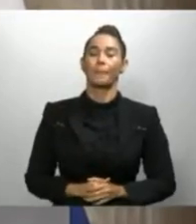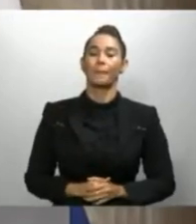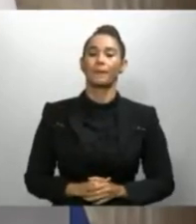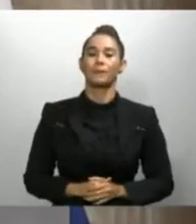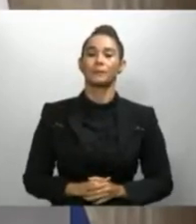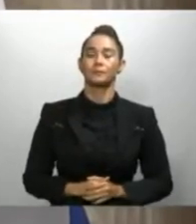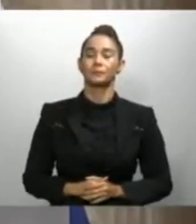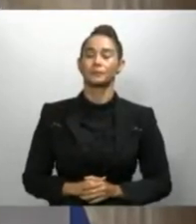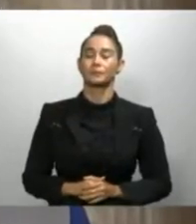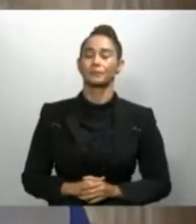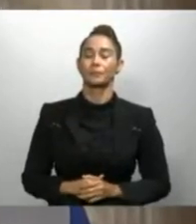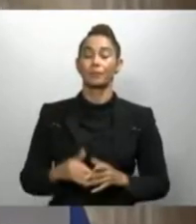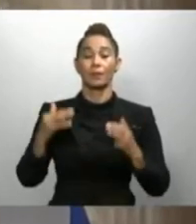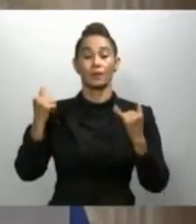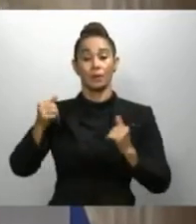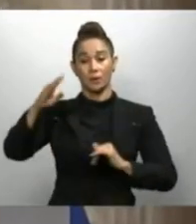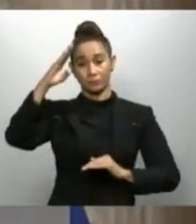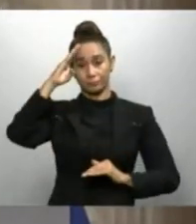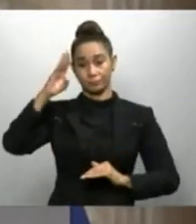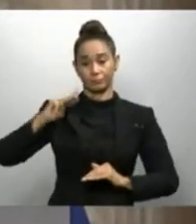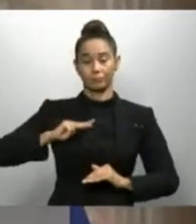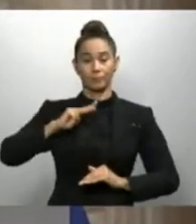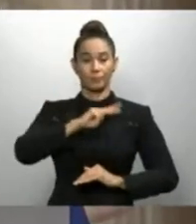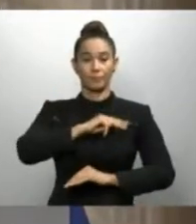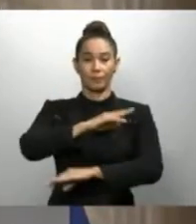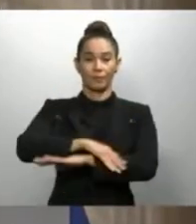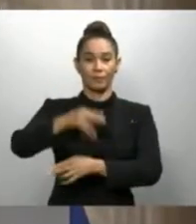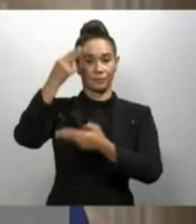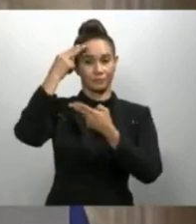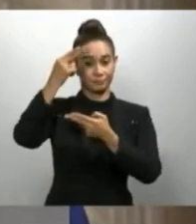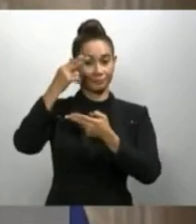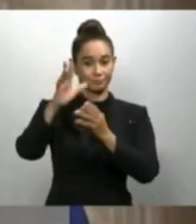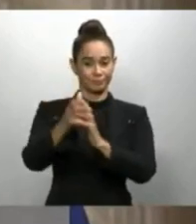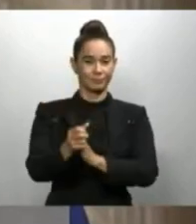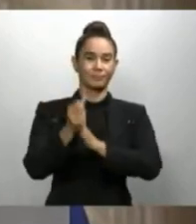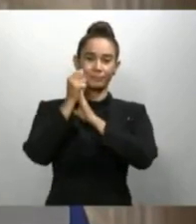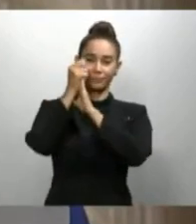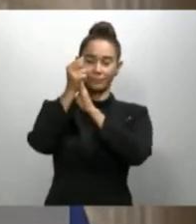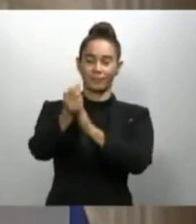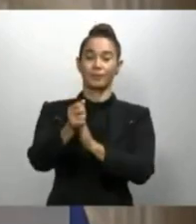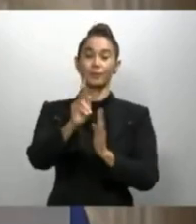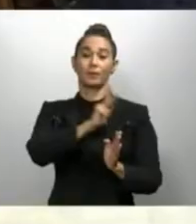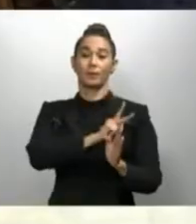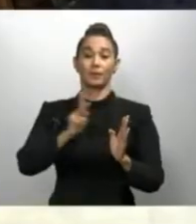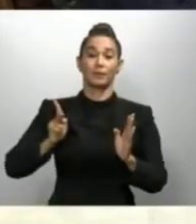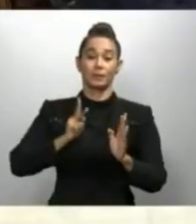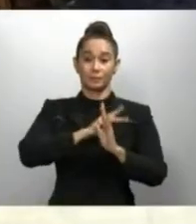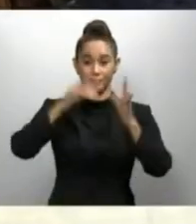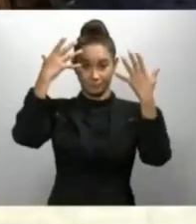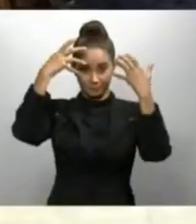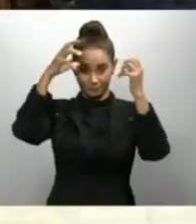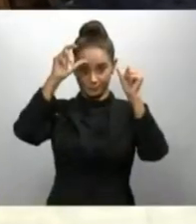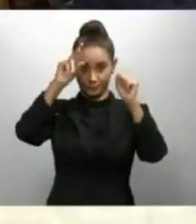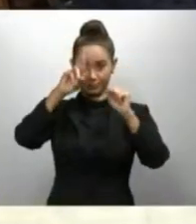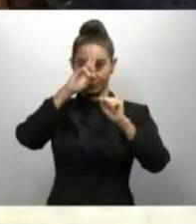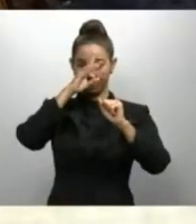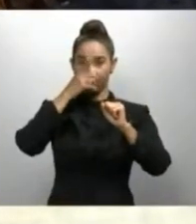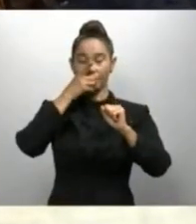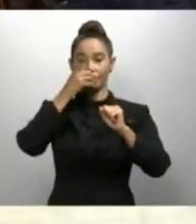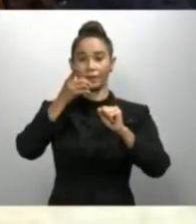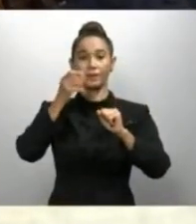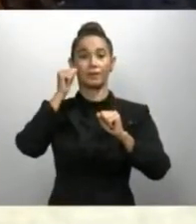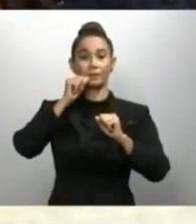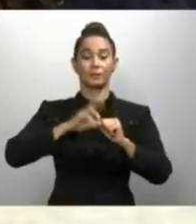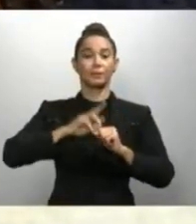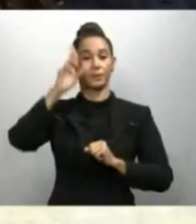Procedemos de inmediato a saludar a los miembros de nuestra mesa de honor, encabezado por la excelentísima vicepresidenta constitucional de la República Dominicana,